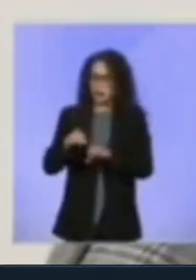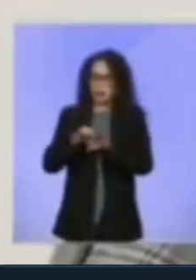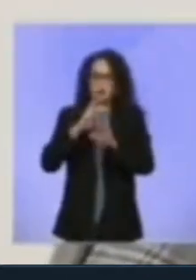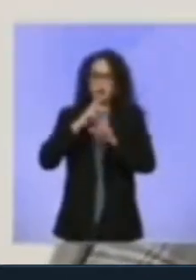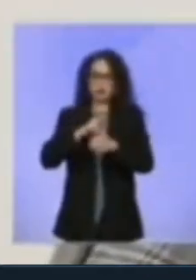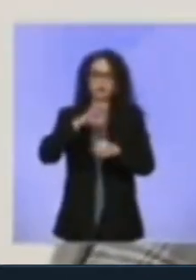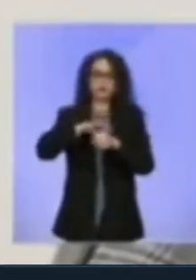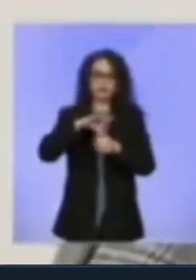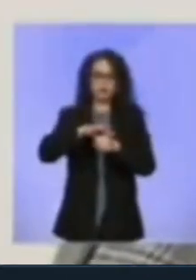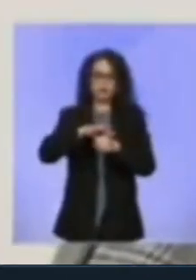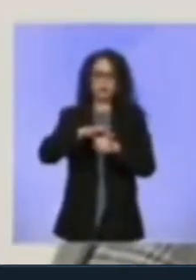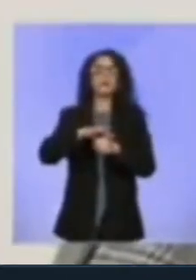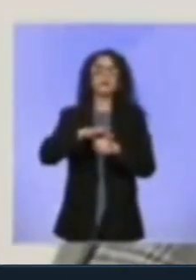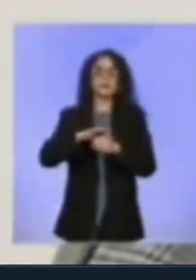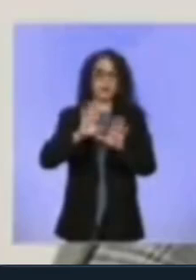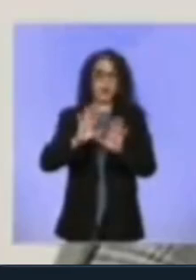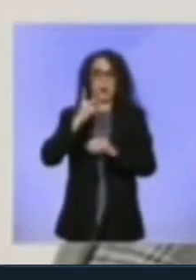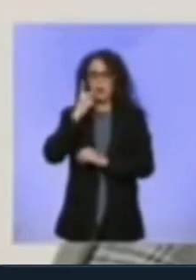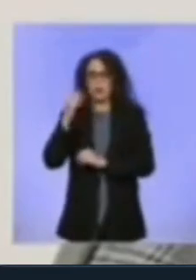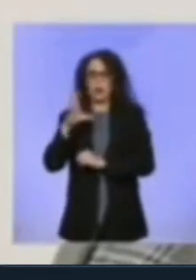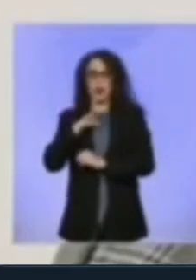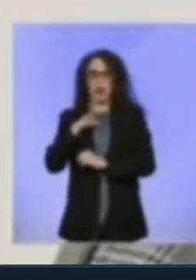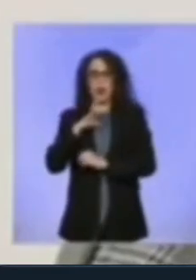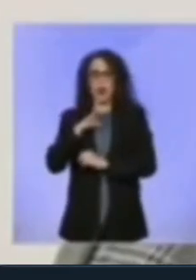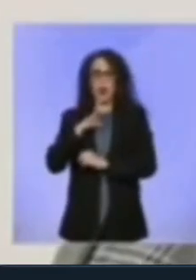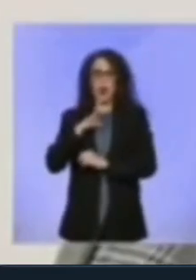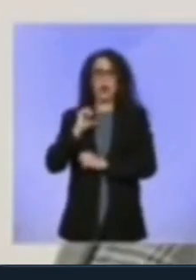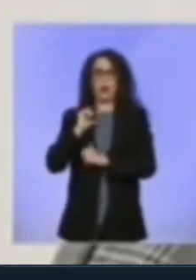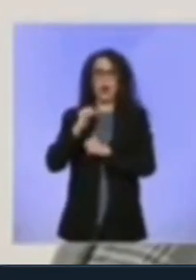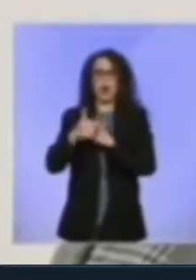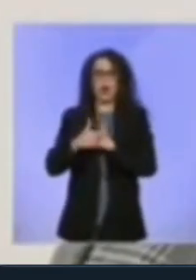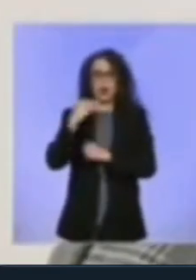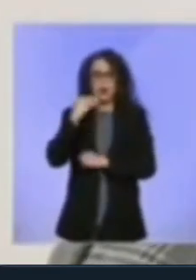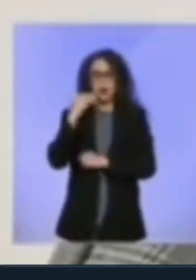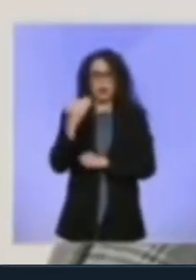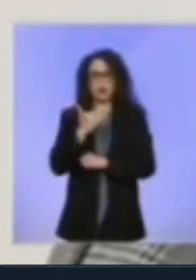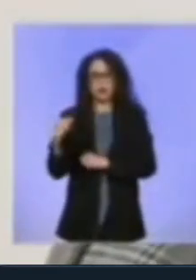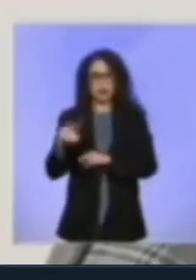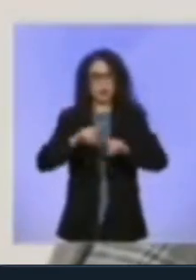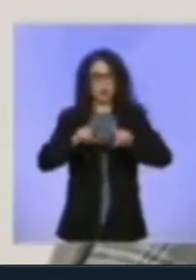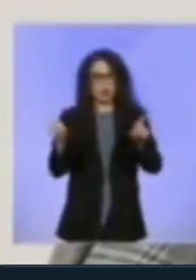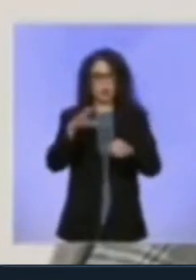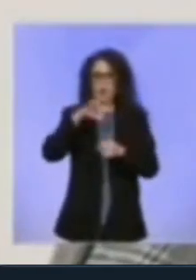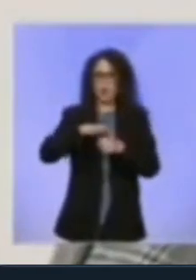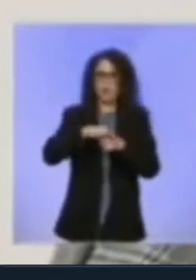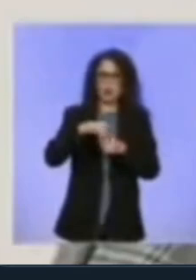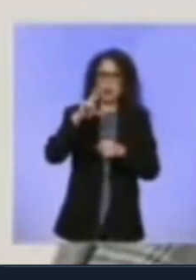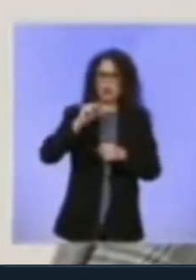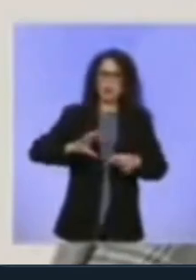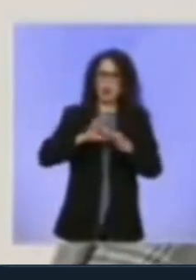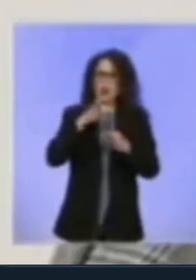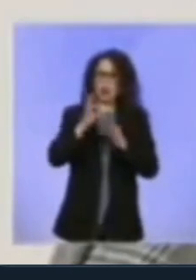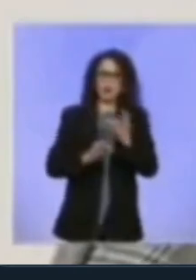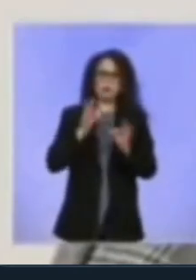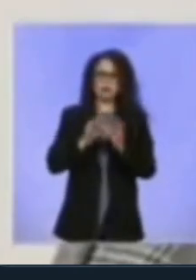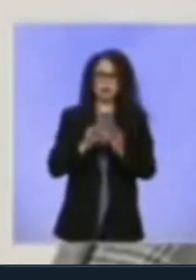Vamos a ir con la magistrada del Tribunal Electoral, Yanine Otalora, que explicó que Movimiento Ciudadano no pudo